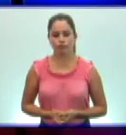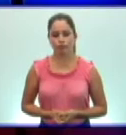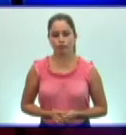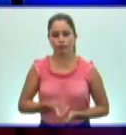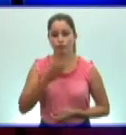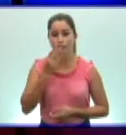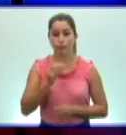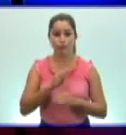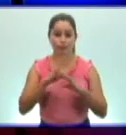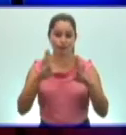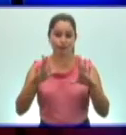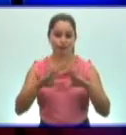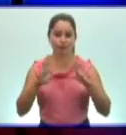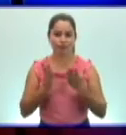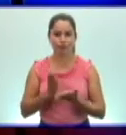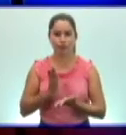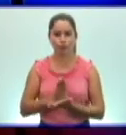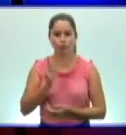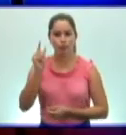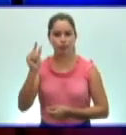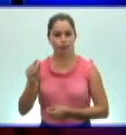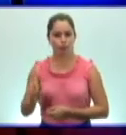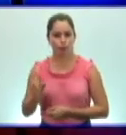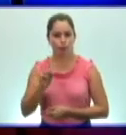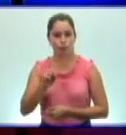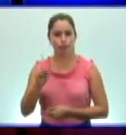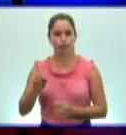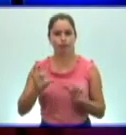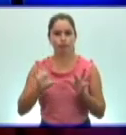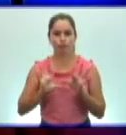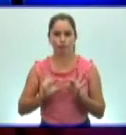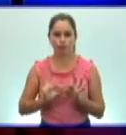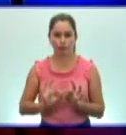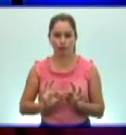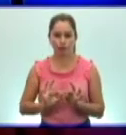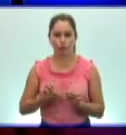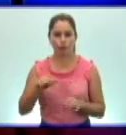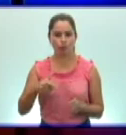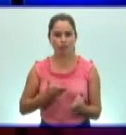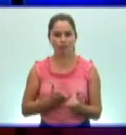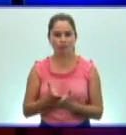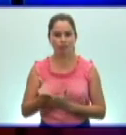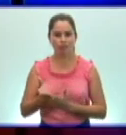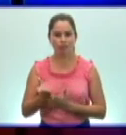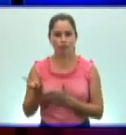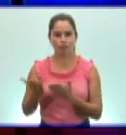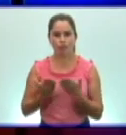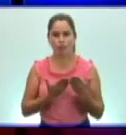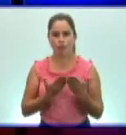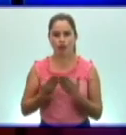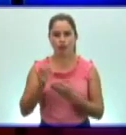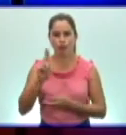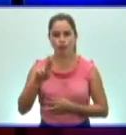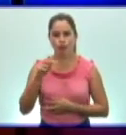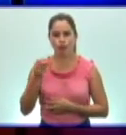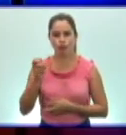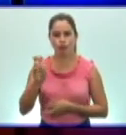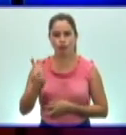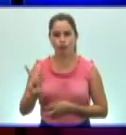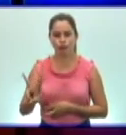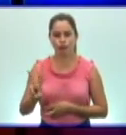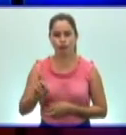buenos días a todos los estudiantes de onceno grado. Hoy continuamos el estudio de la unidad 2. Vamos